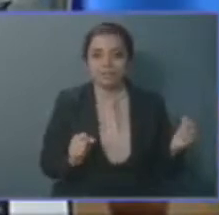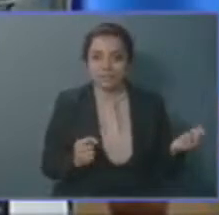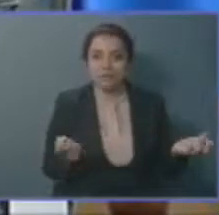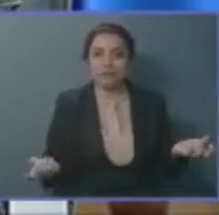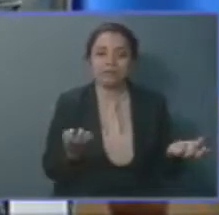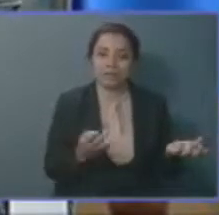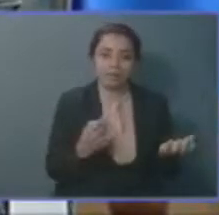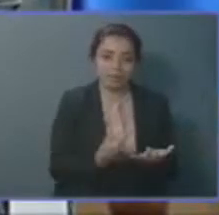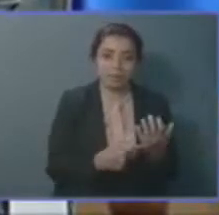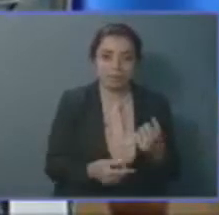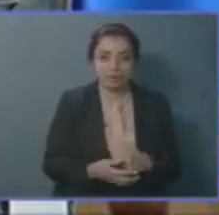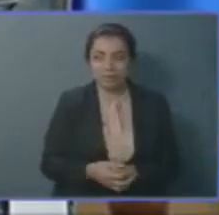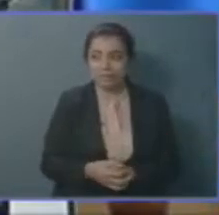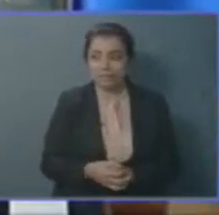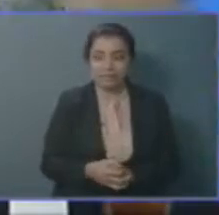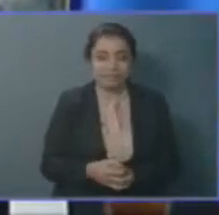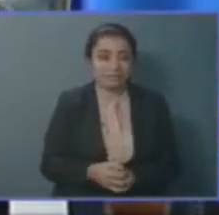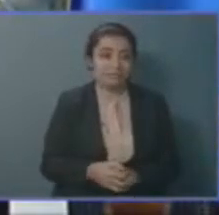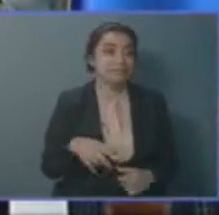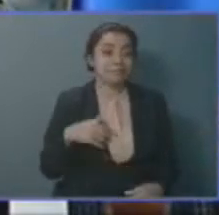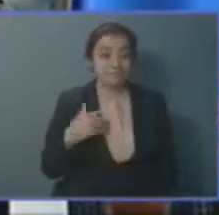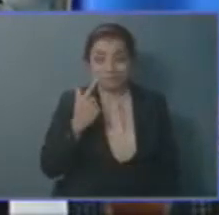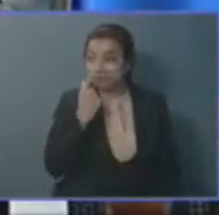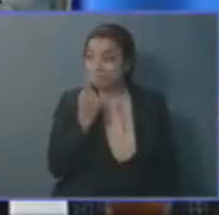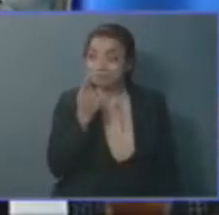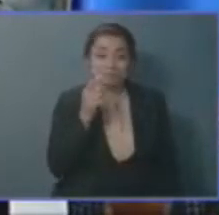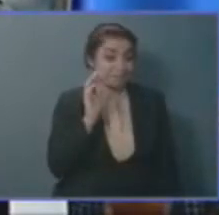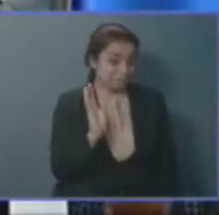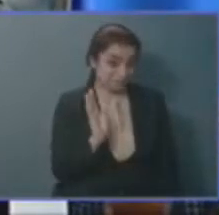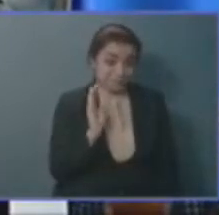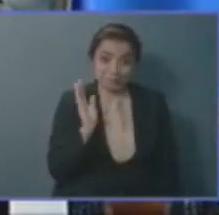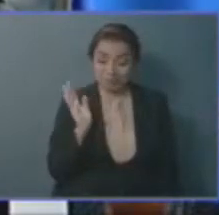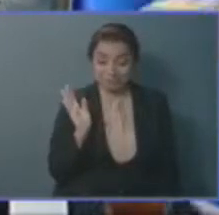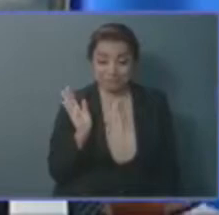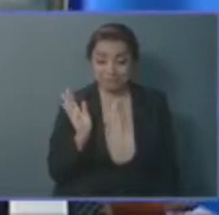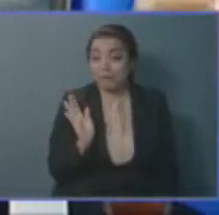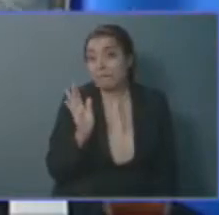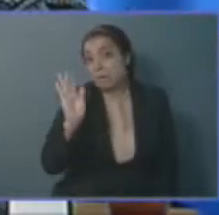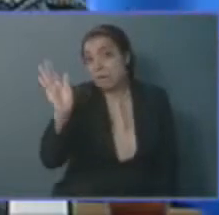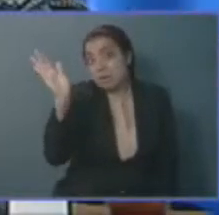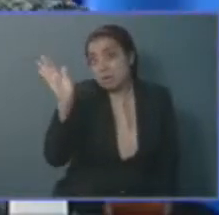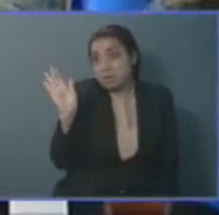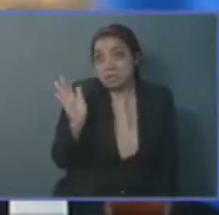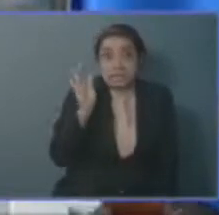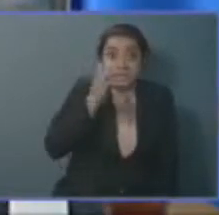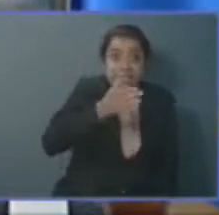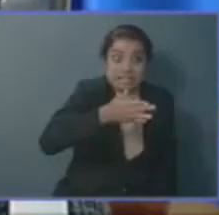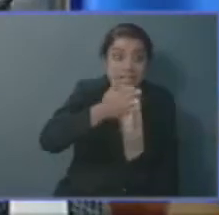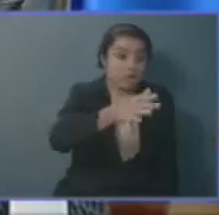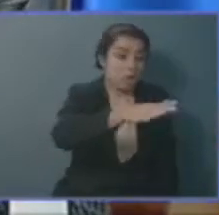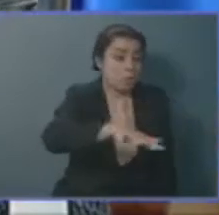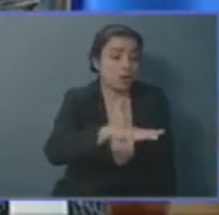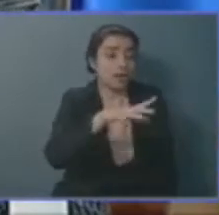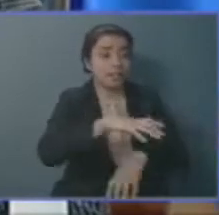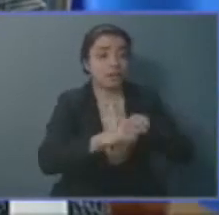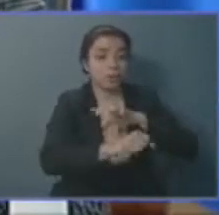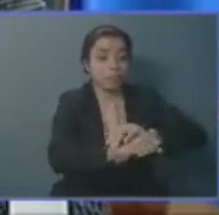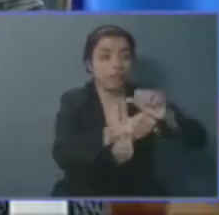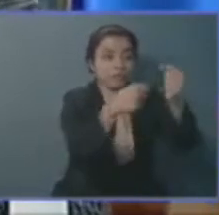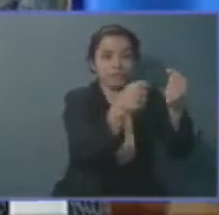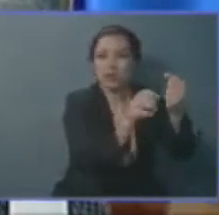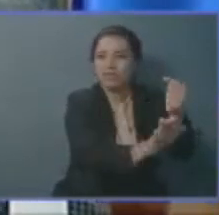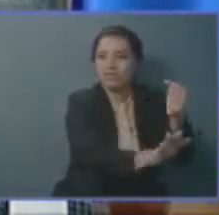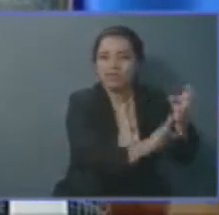población. No fue ahí donde se adquirieron los contagios, fueron allá en los centros llamados de contención, incluso en